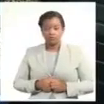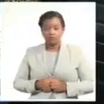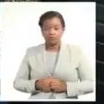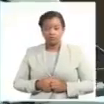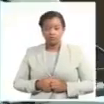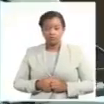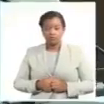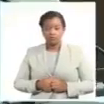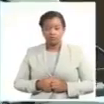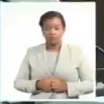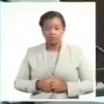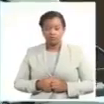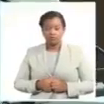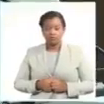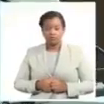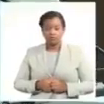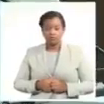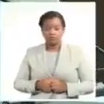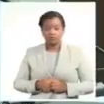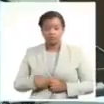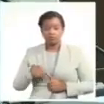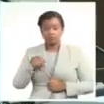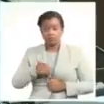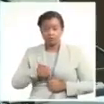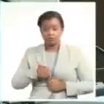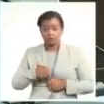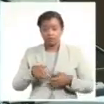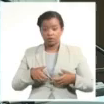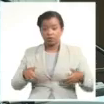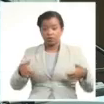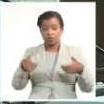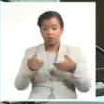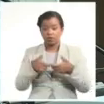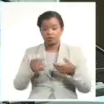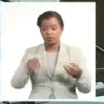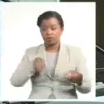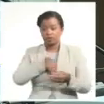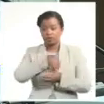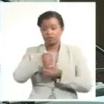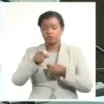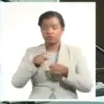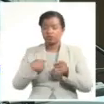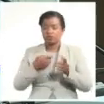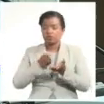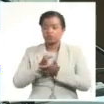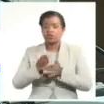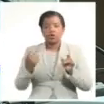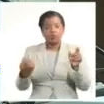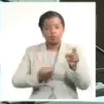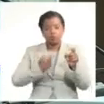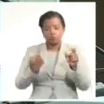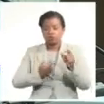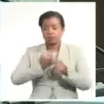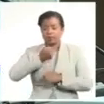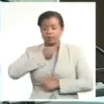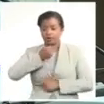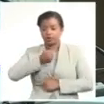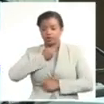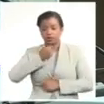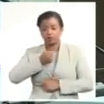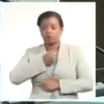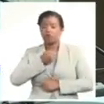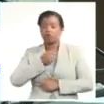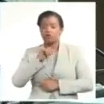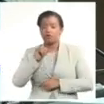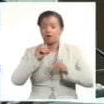Este es el Congreso de la Transformación. Seguiremos intentando un modelo renovador de periodismo que honre